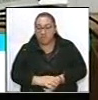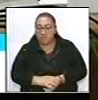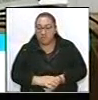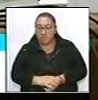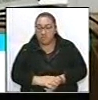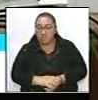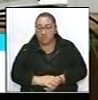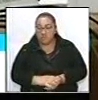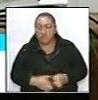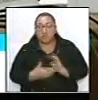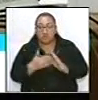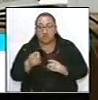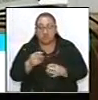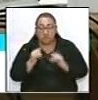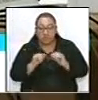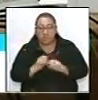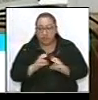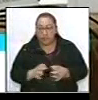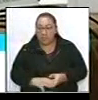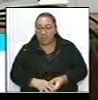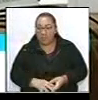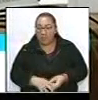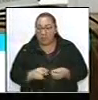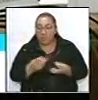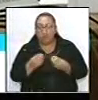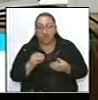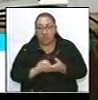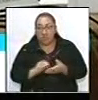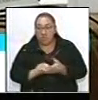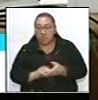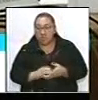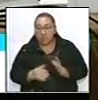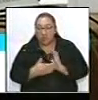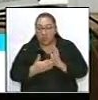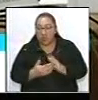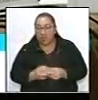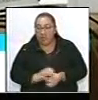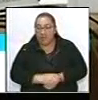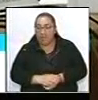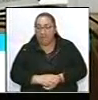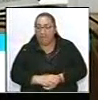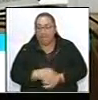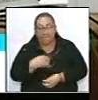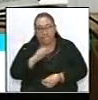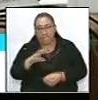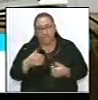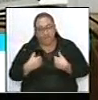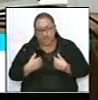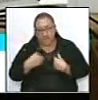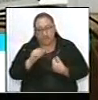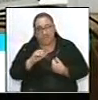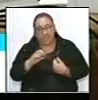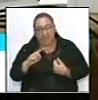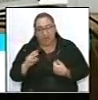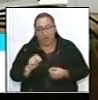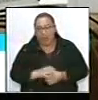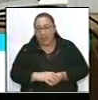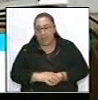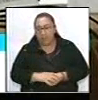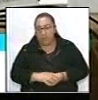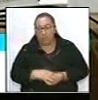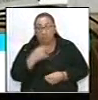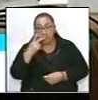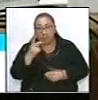defina esto y que quede bien claro, porque muchas veces nos exponemos, no lo digo yo porque no soy un sereno de campo, pero veo